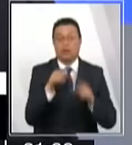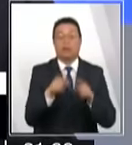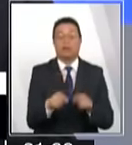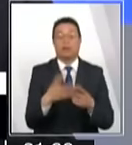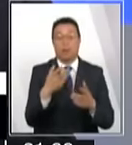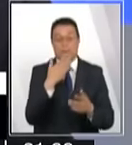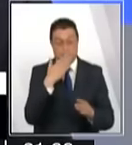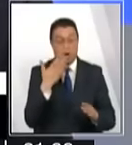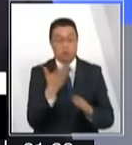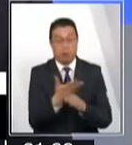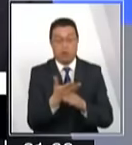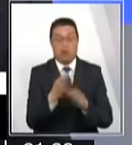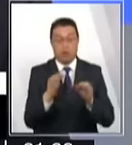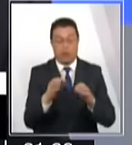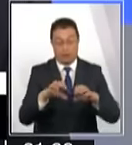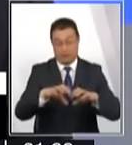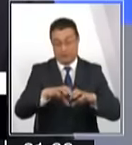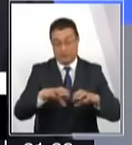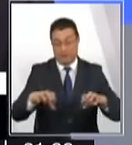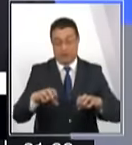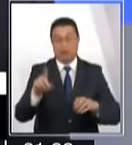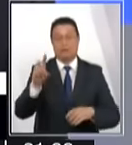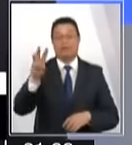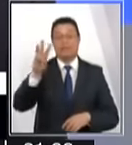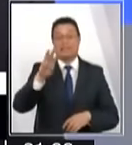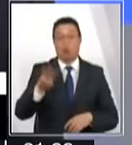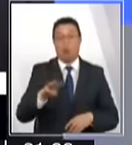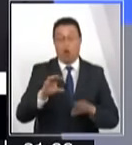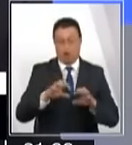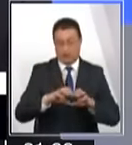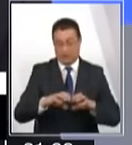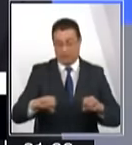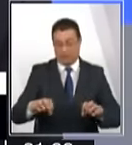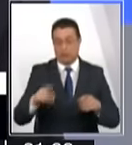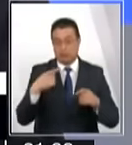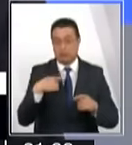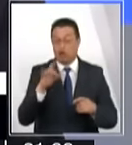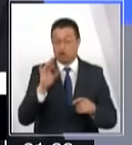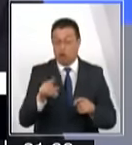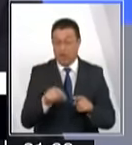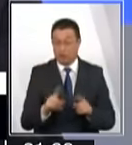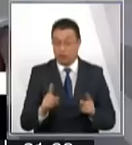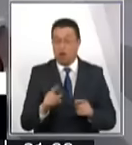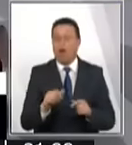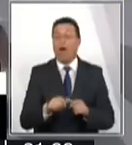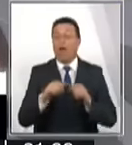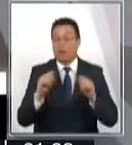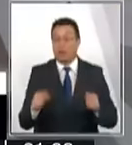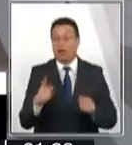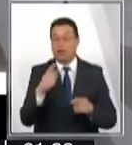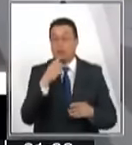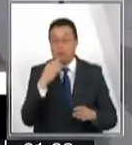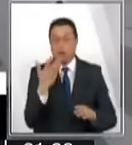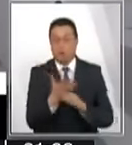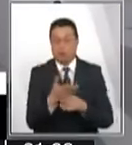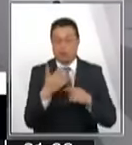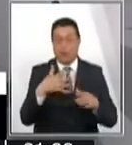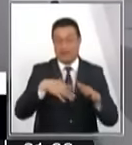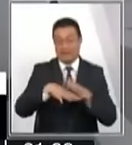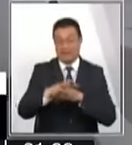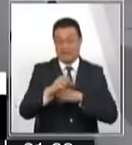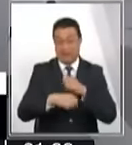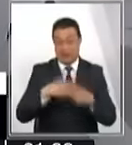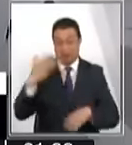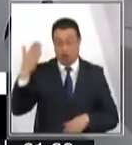propuesta lógica es separar este seguro y no solo eso sino que yo me atrevería a decir que hay propuestas que tienen 15 años que han señalado